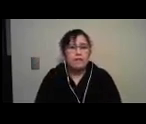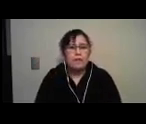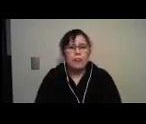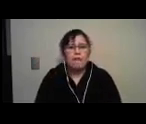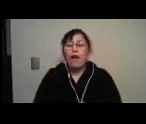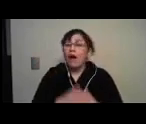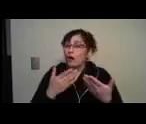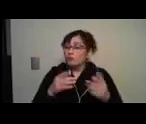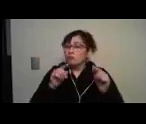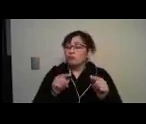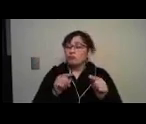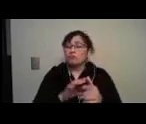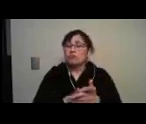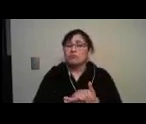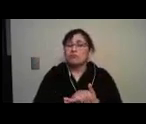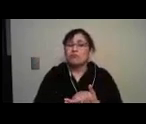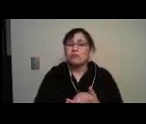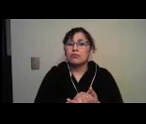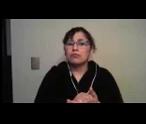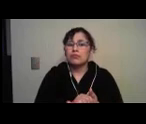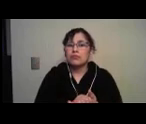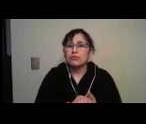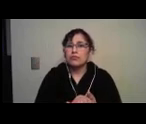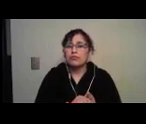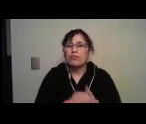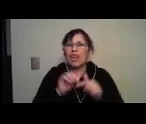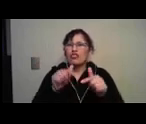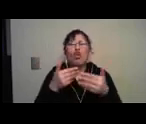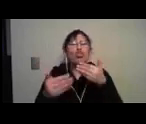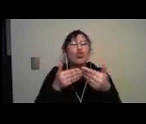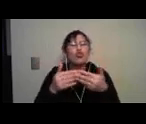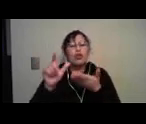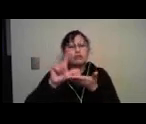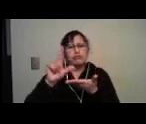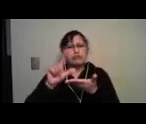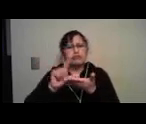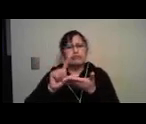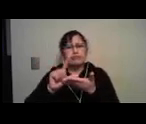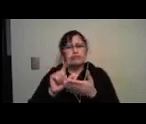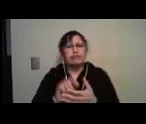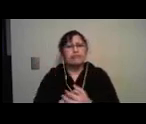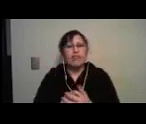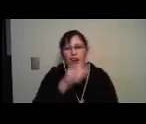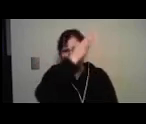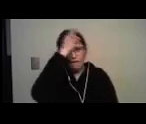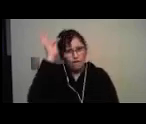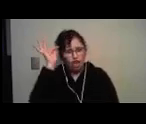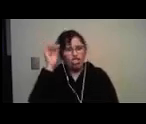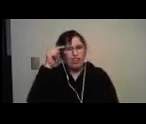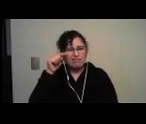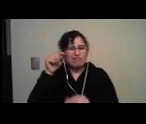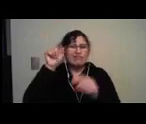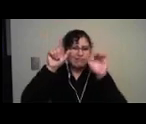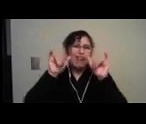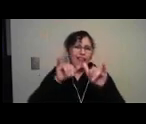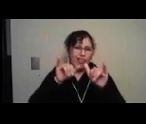¿Ya? Y que están básicamente localizadas a nivel del lóbulo frontal, ¿ya? Y que